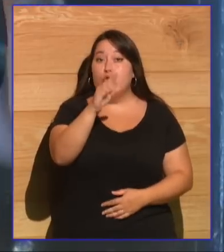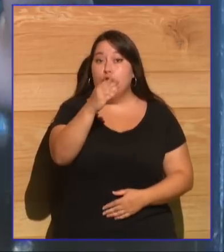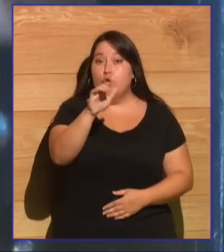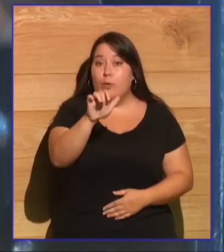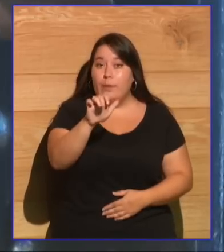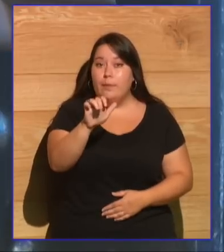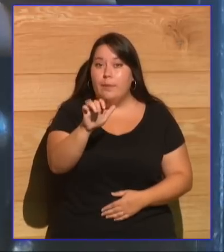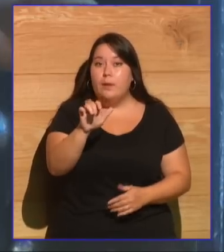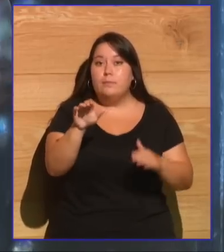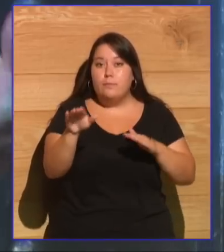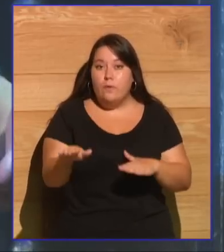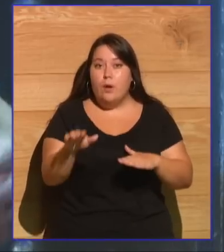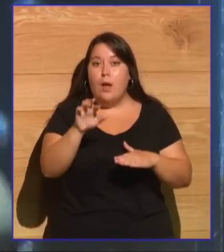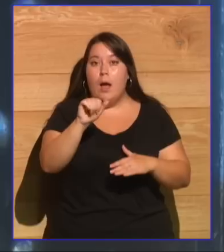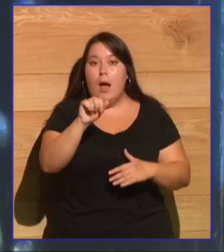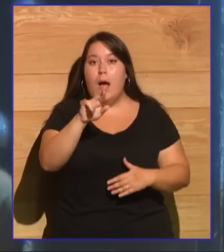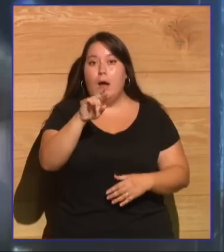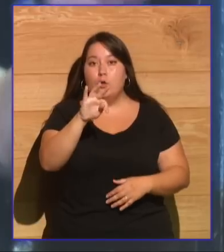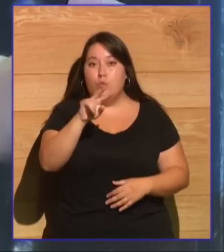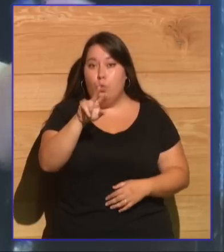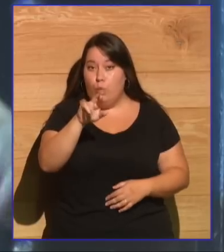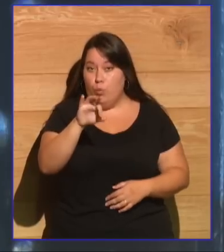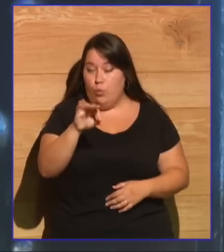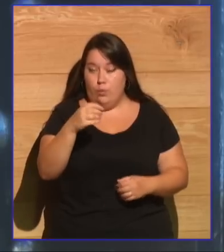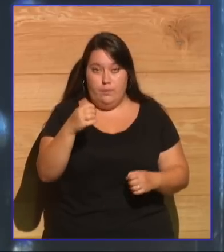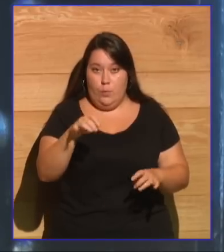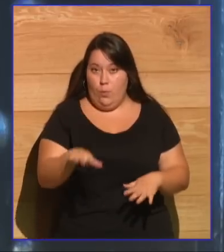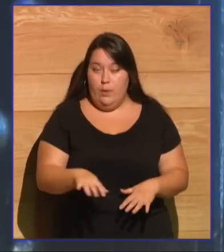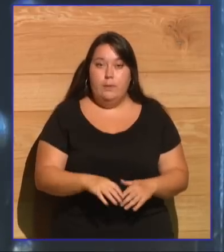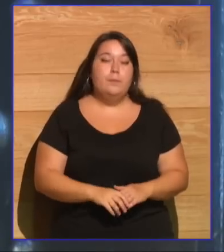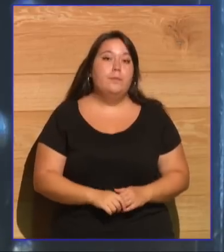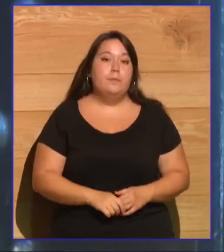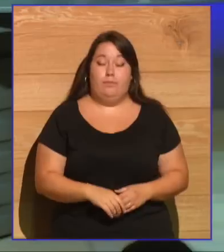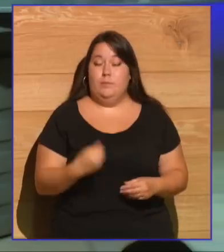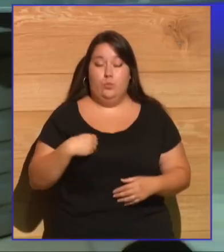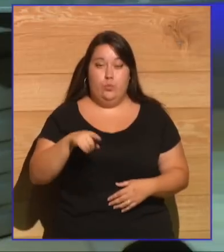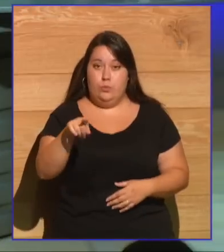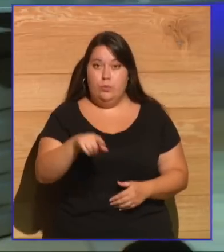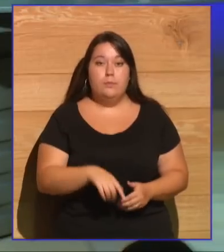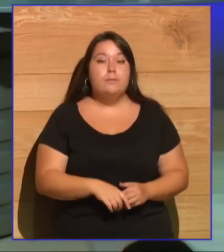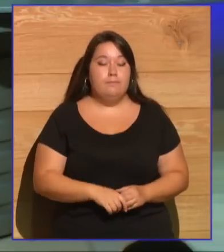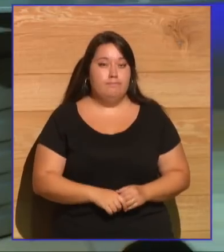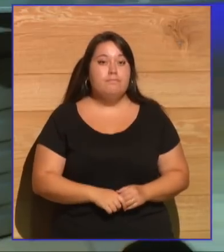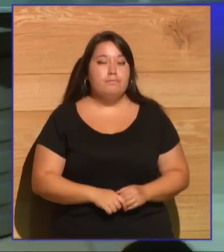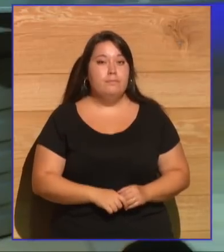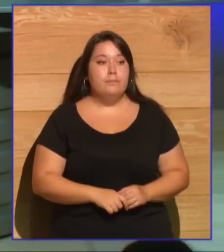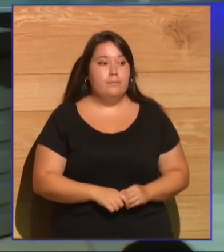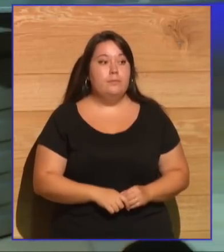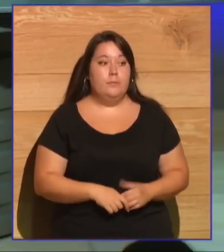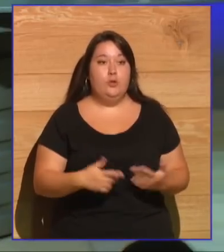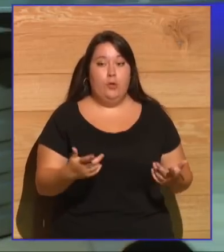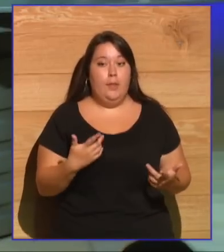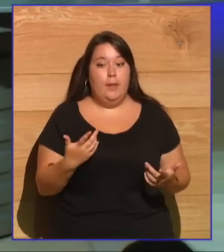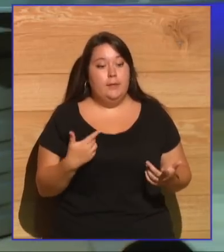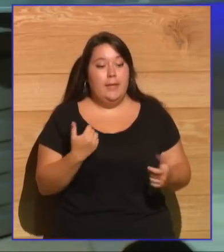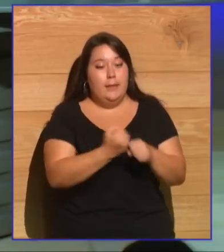me puede sacar otro la espada de la piedra para que huir yo pues es como él como tú pues es de los míos y entonces éste le sacó las castañas